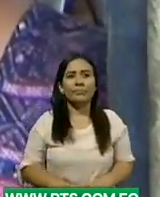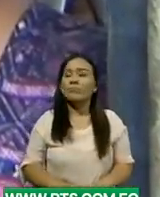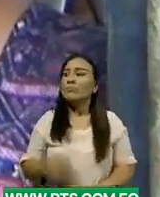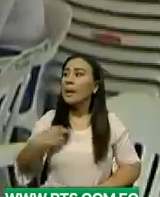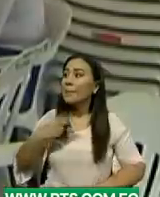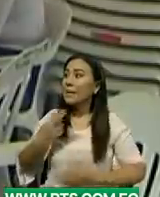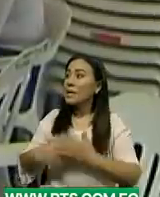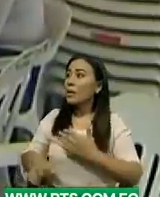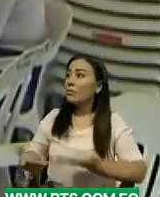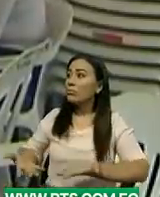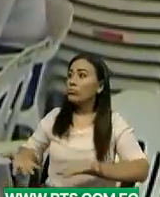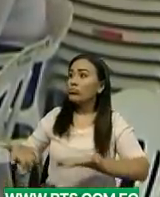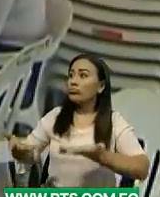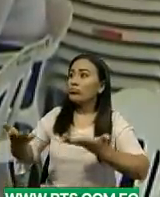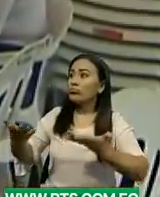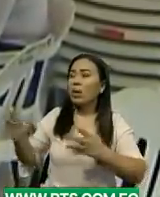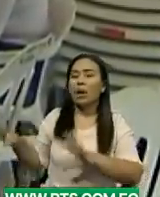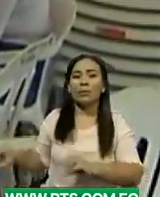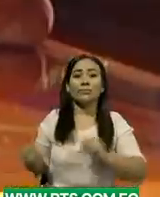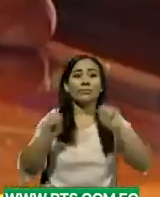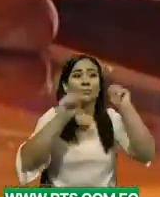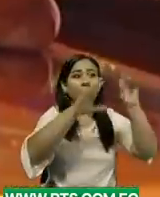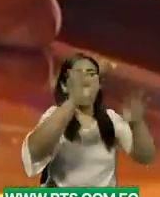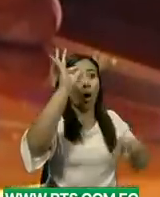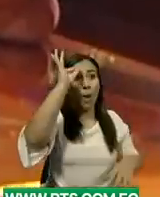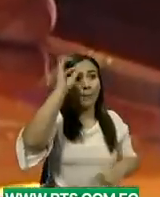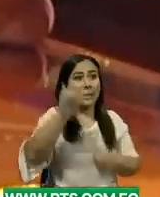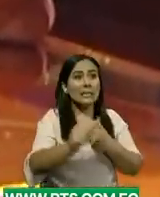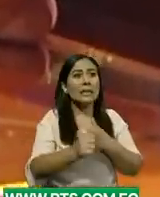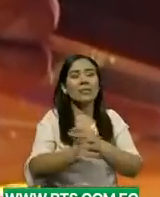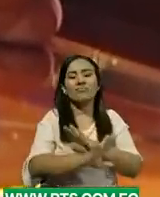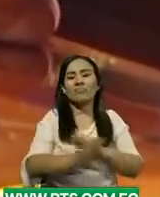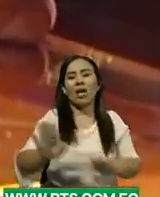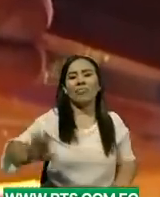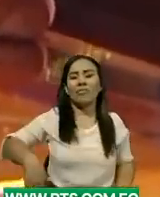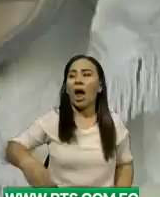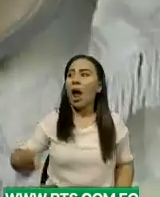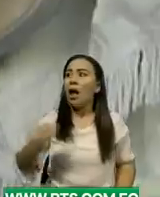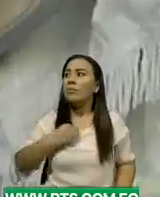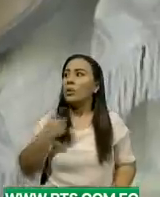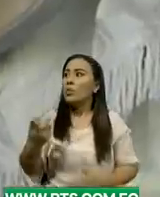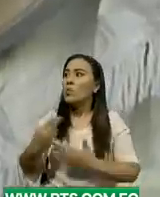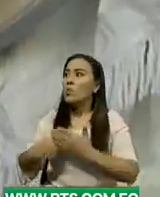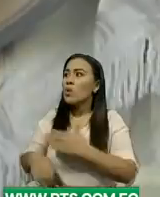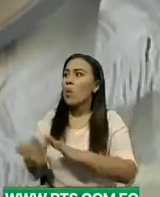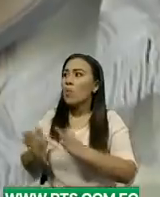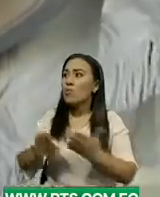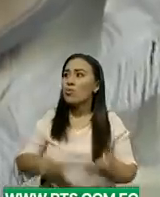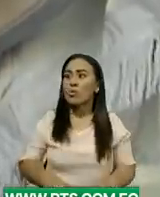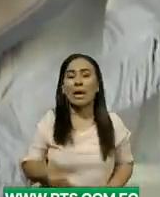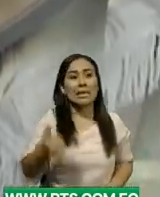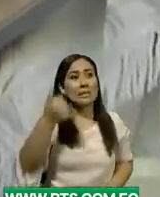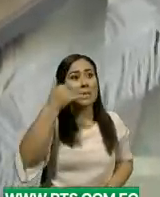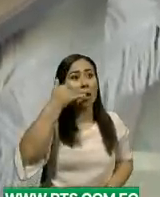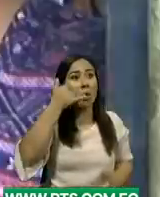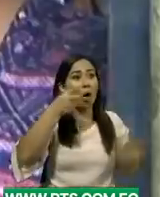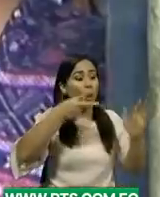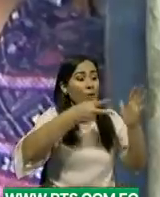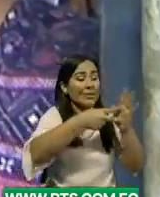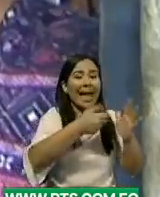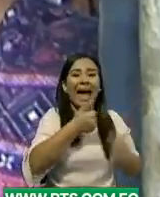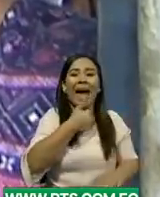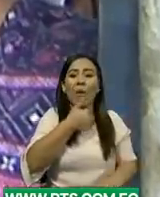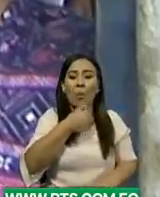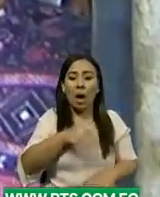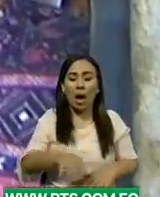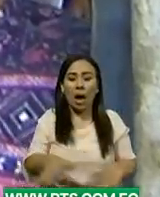flotando. Acudieron hasta un hospital cercano donde solo confirmaron su deceso. Se electrocutó con el teléfono y como